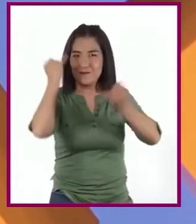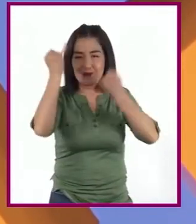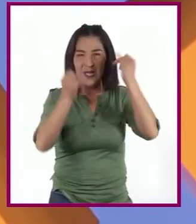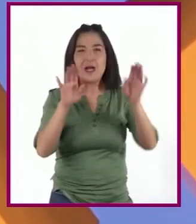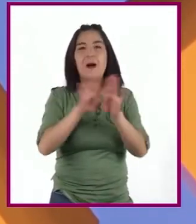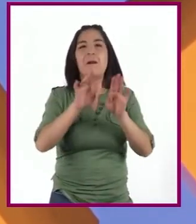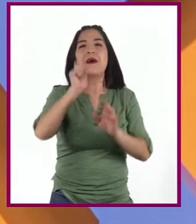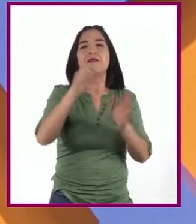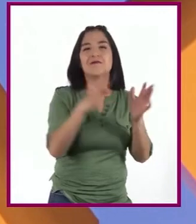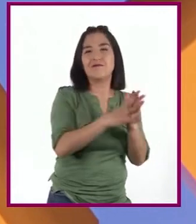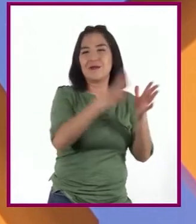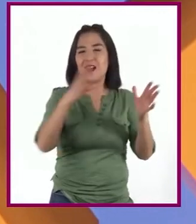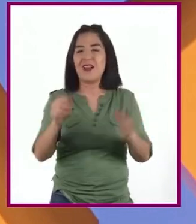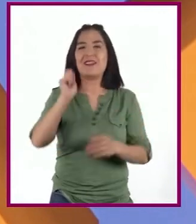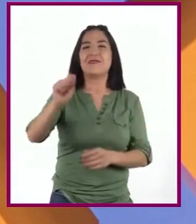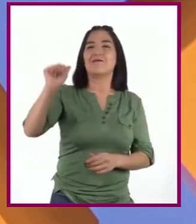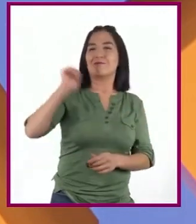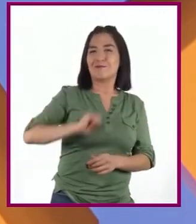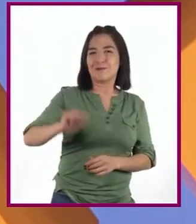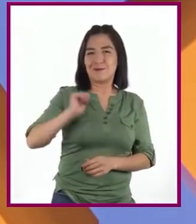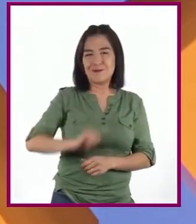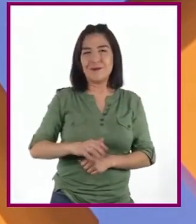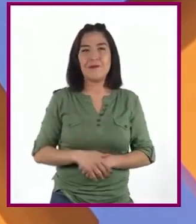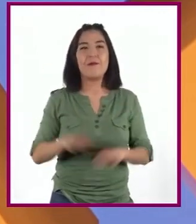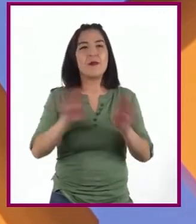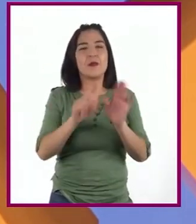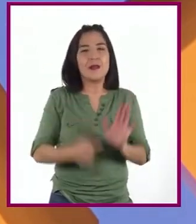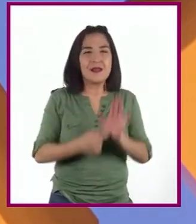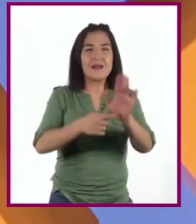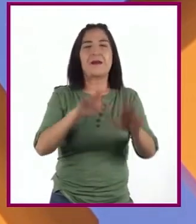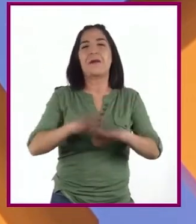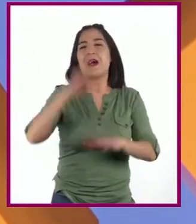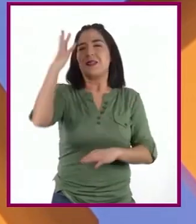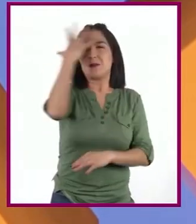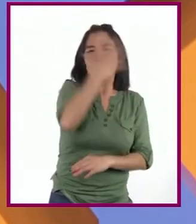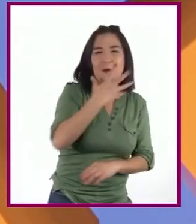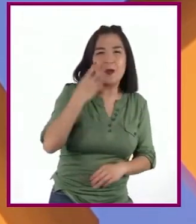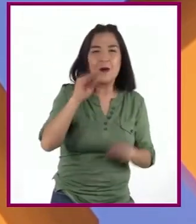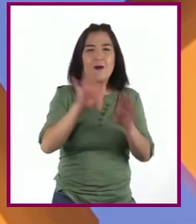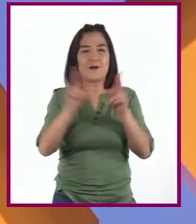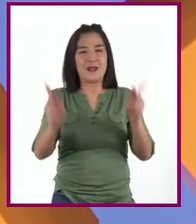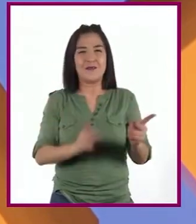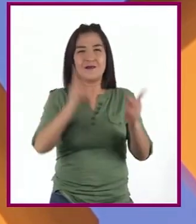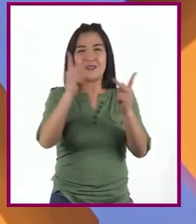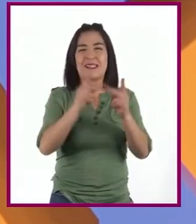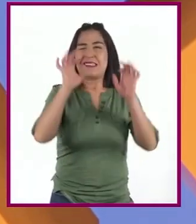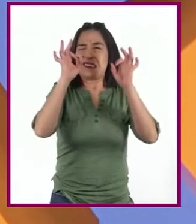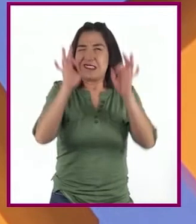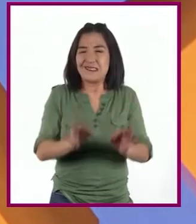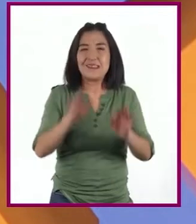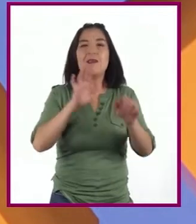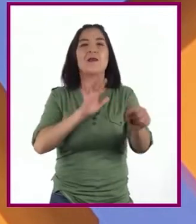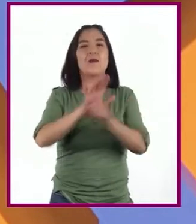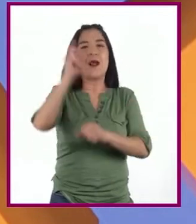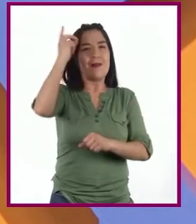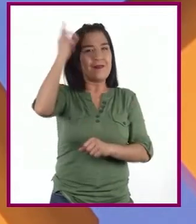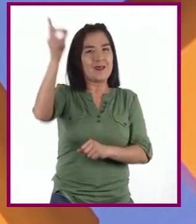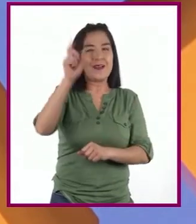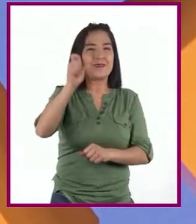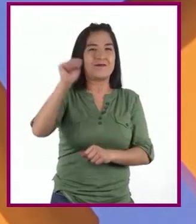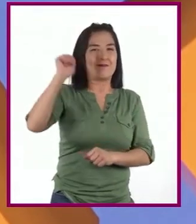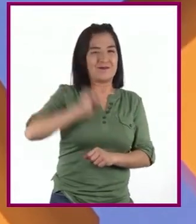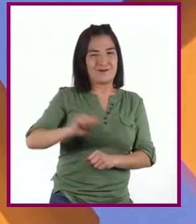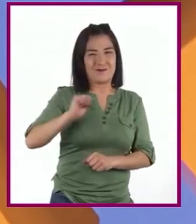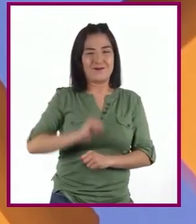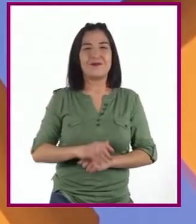a la imitación de lo antiguo. Exaltaban la belleza y la comparaban con la perfección de los dioses de la